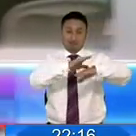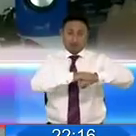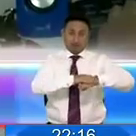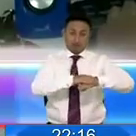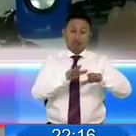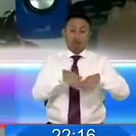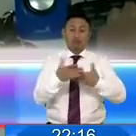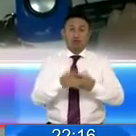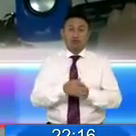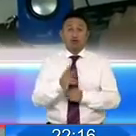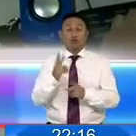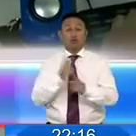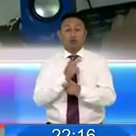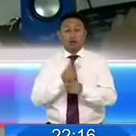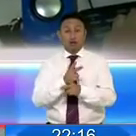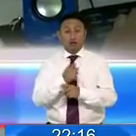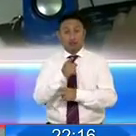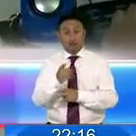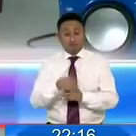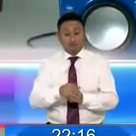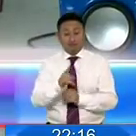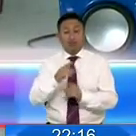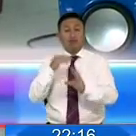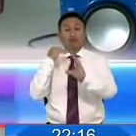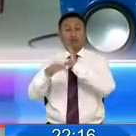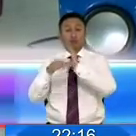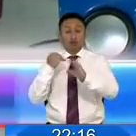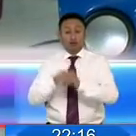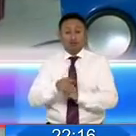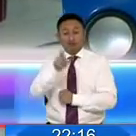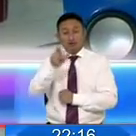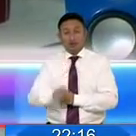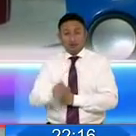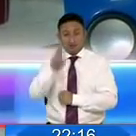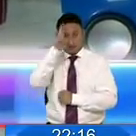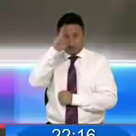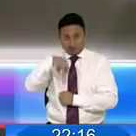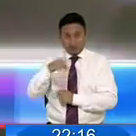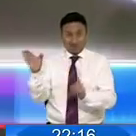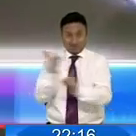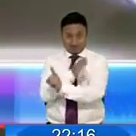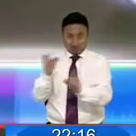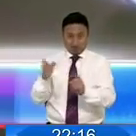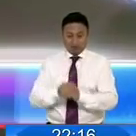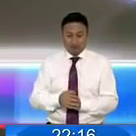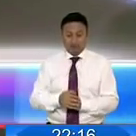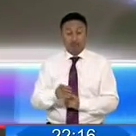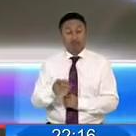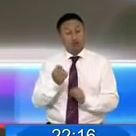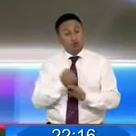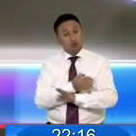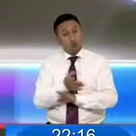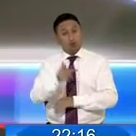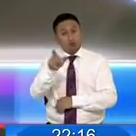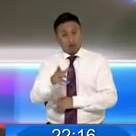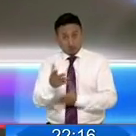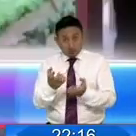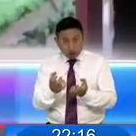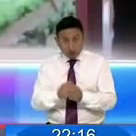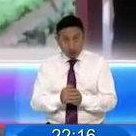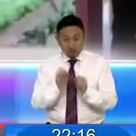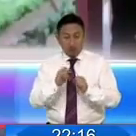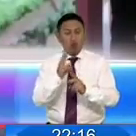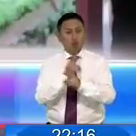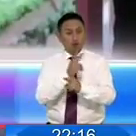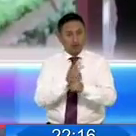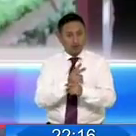de notificaciones maliciosas vía correo que buscan estafar a la ciudadanía. Además, recomienda a los interesados que tengan